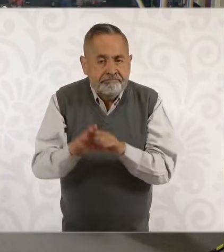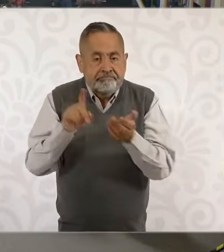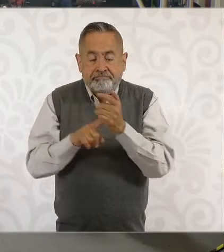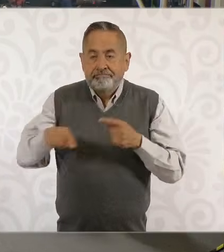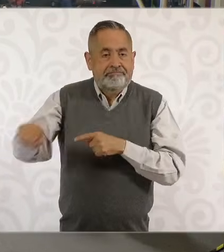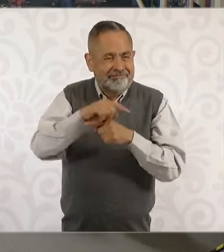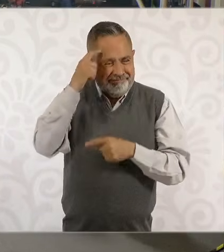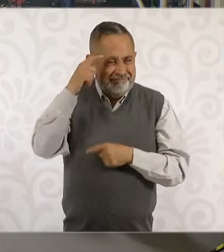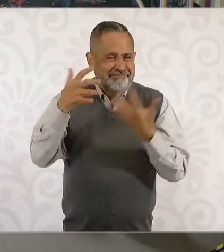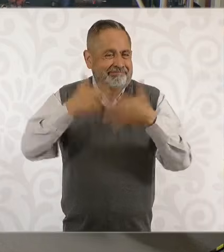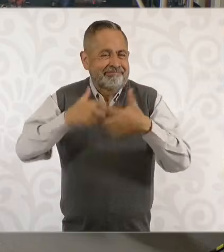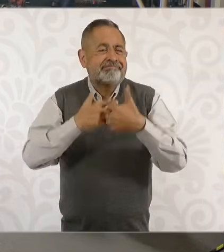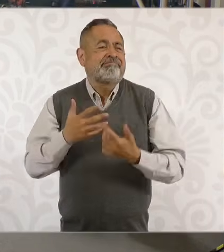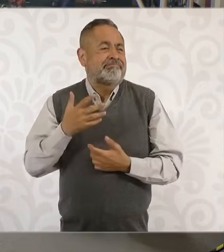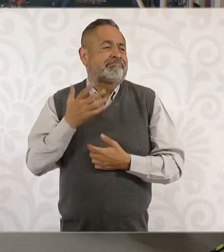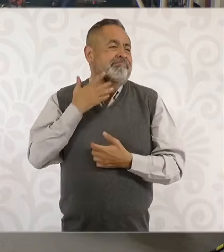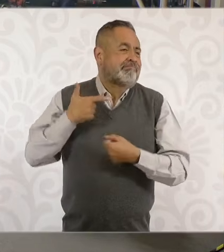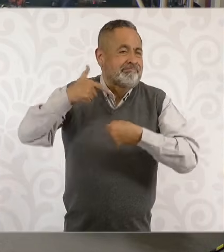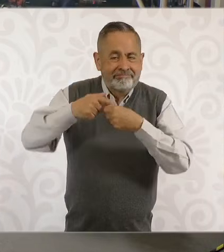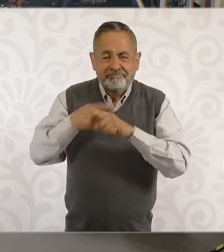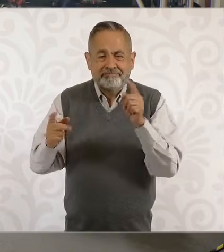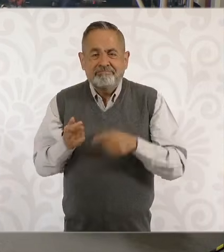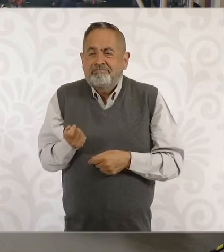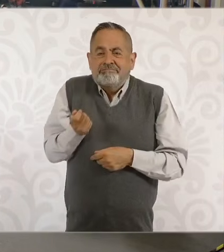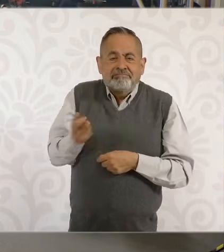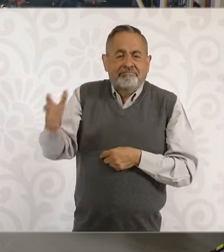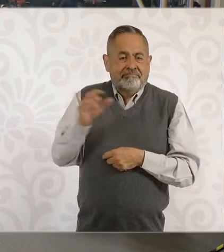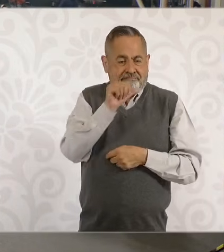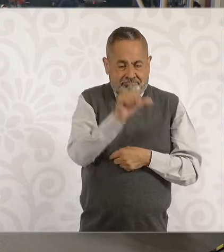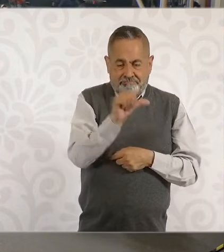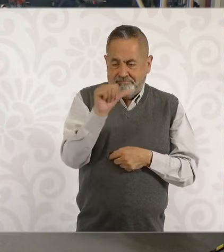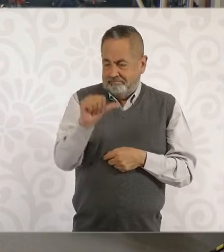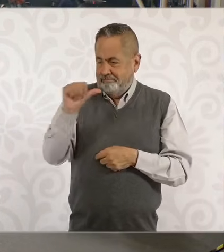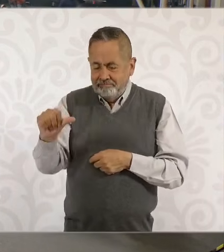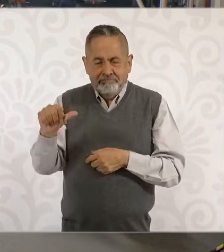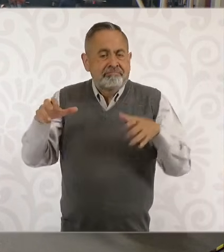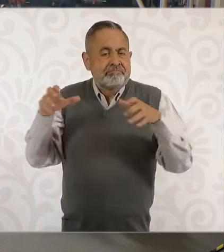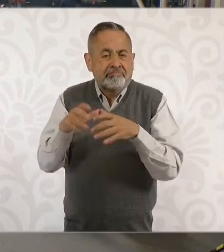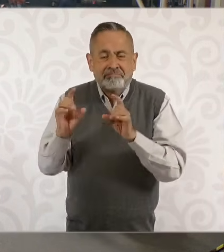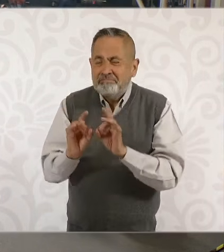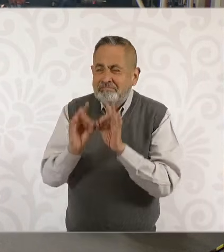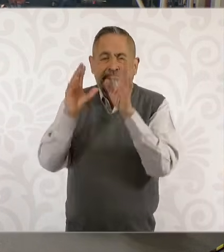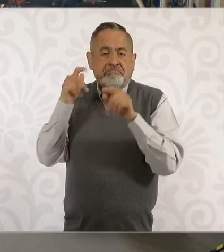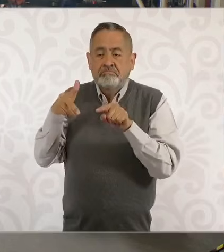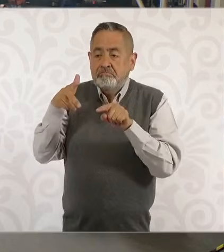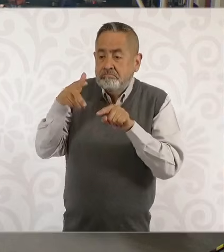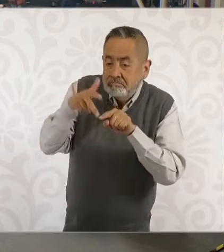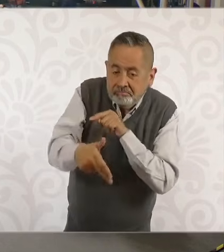instalaciones AAA, y esto lo que significa pues es que cualquier afectación o interrupción de sus